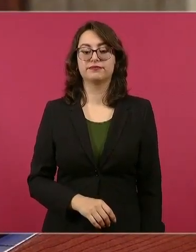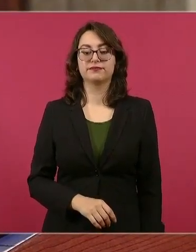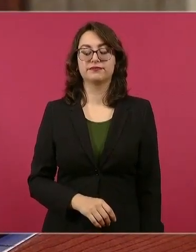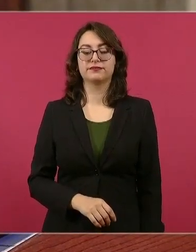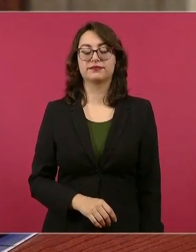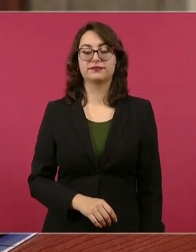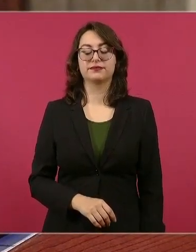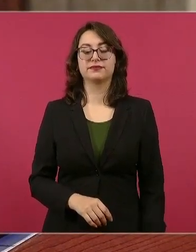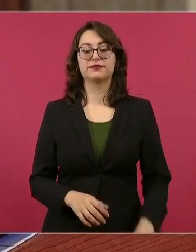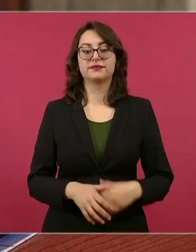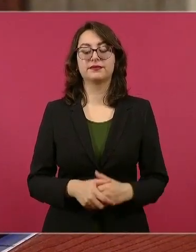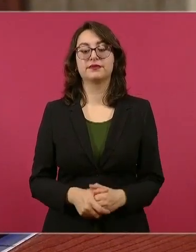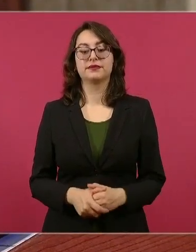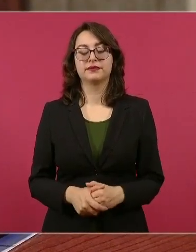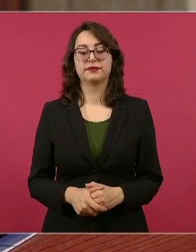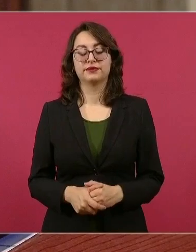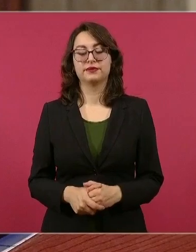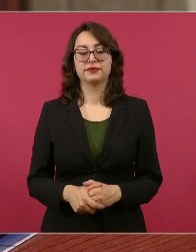identitaria